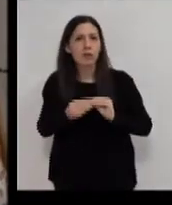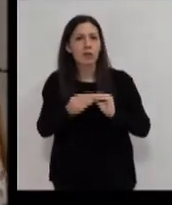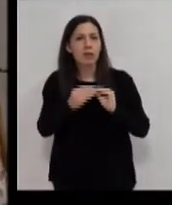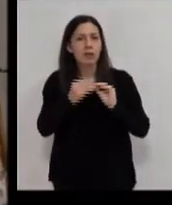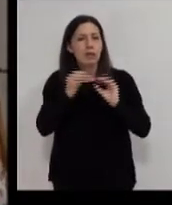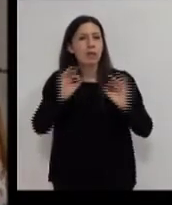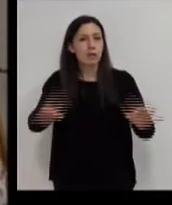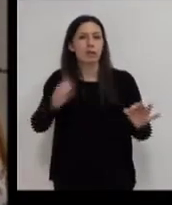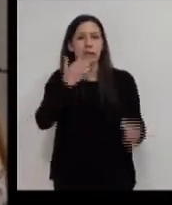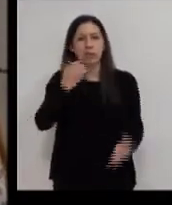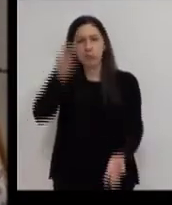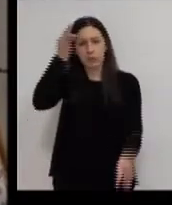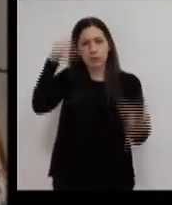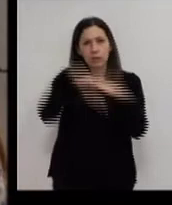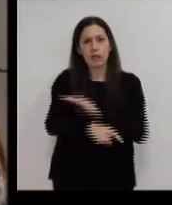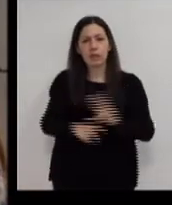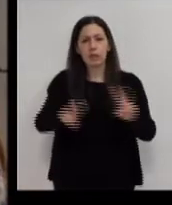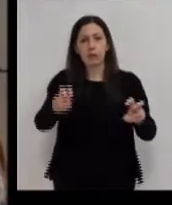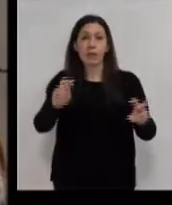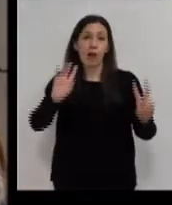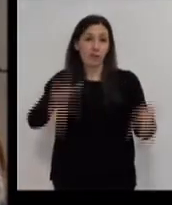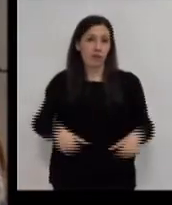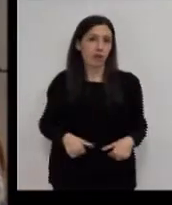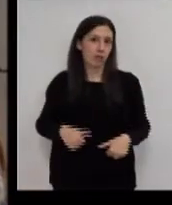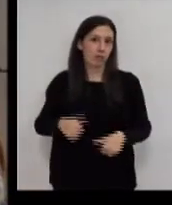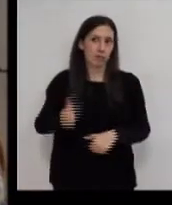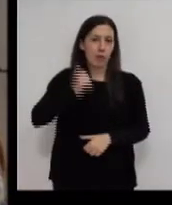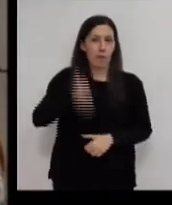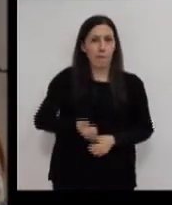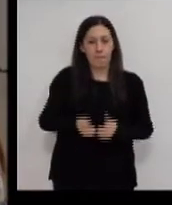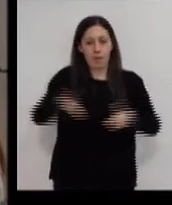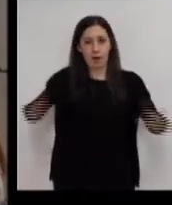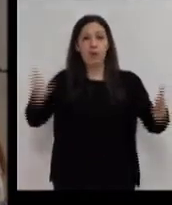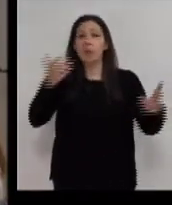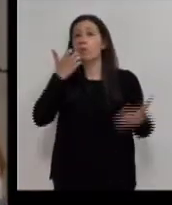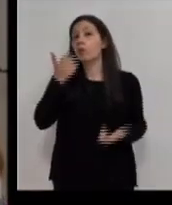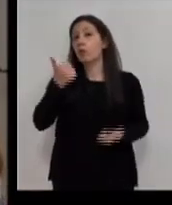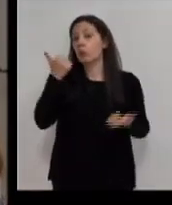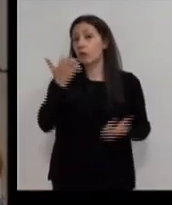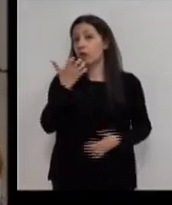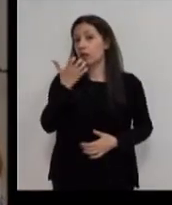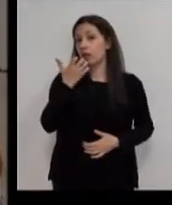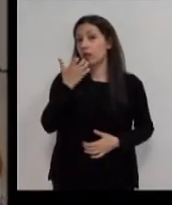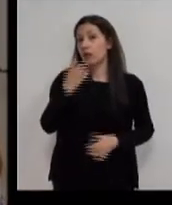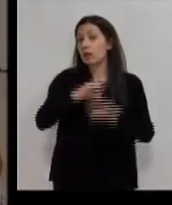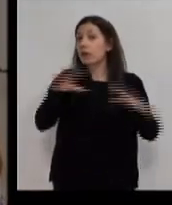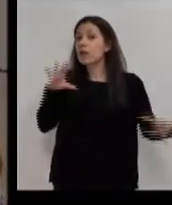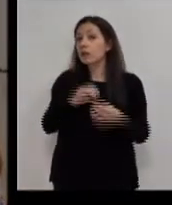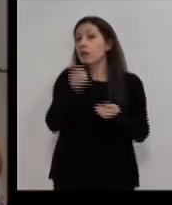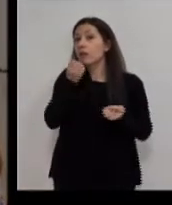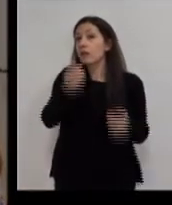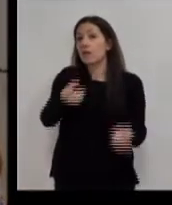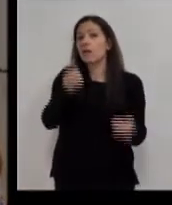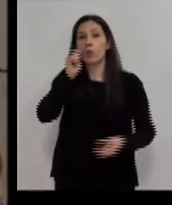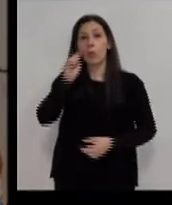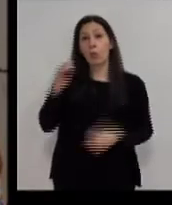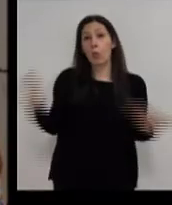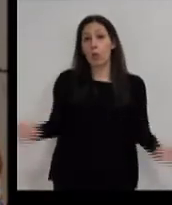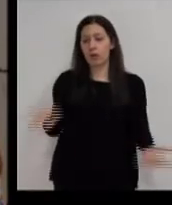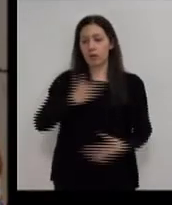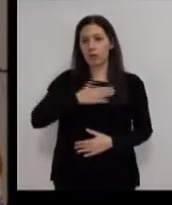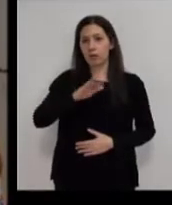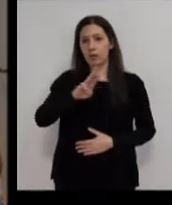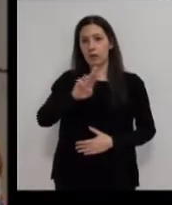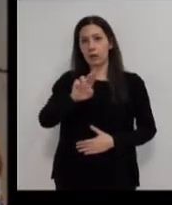época en la que todo tiene que ser especializado y cuanto más te especialices en un tema, pues más posibilidades hay. Pues por ejemplo, un ejemplo de